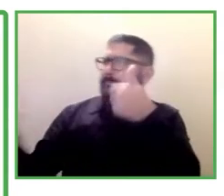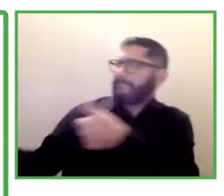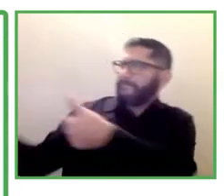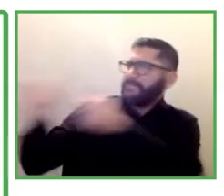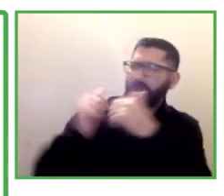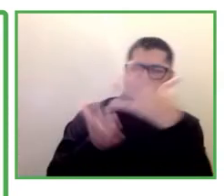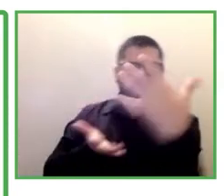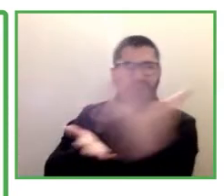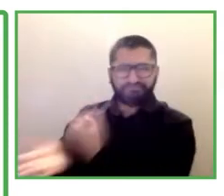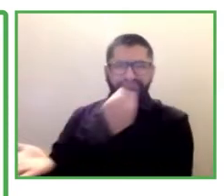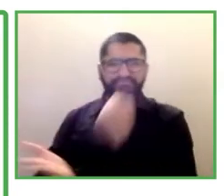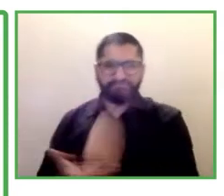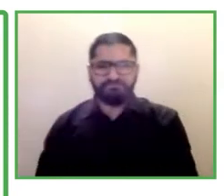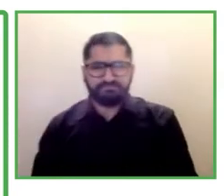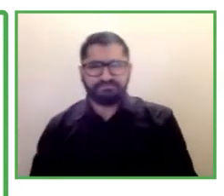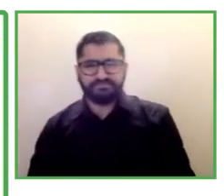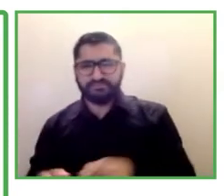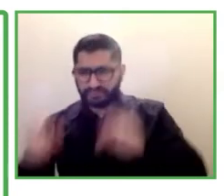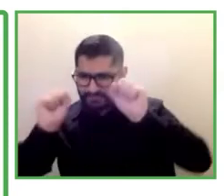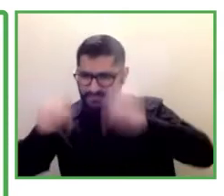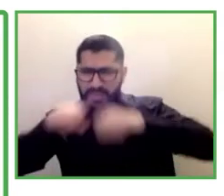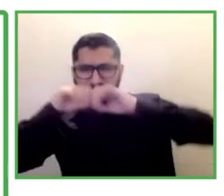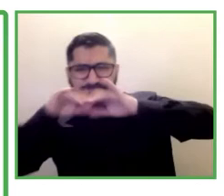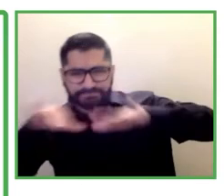eso acá en JustPath,